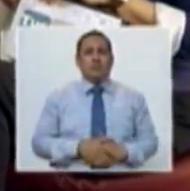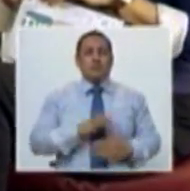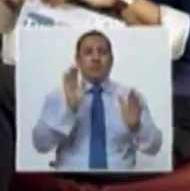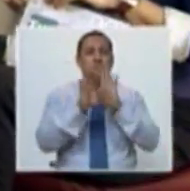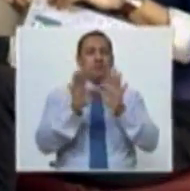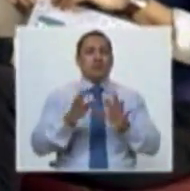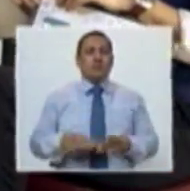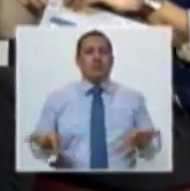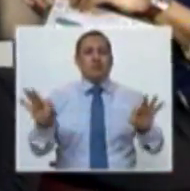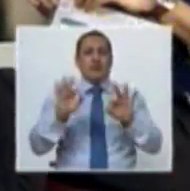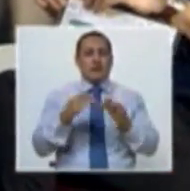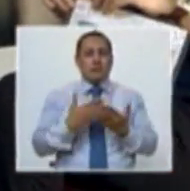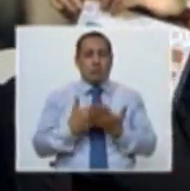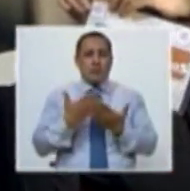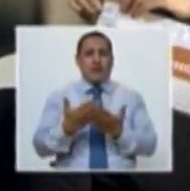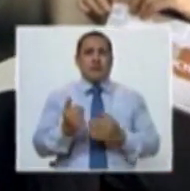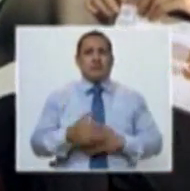fundamentada.